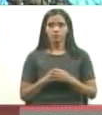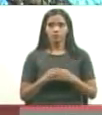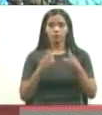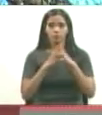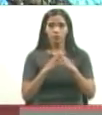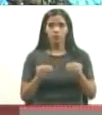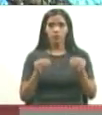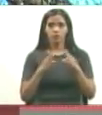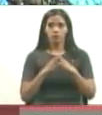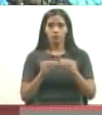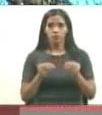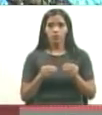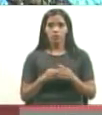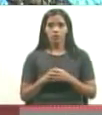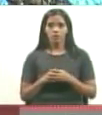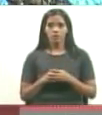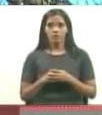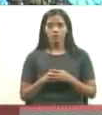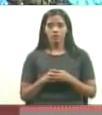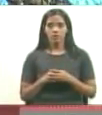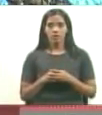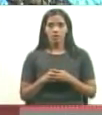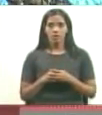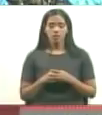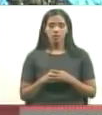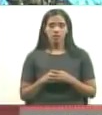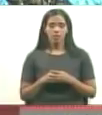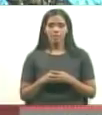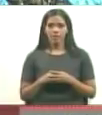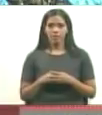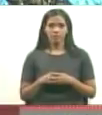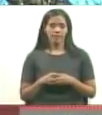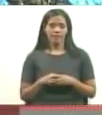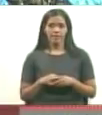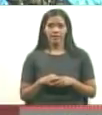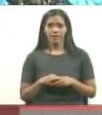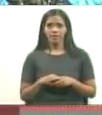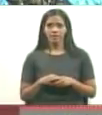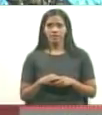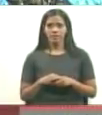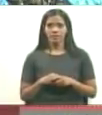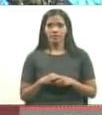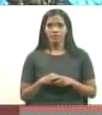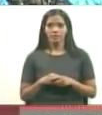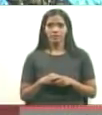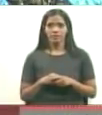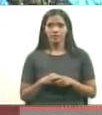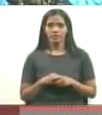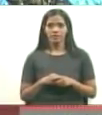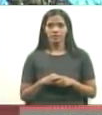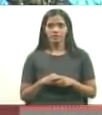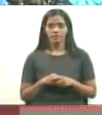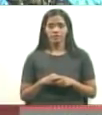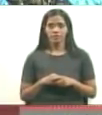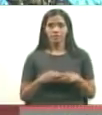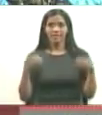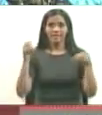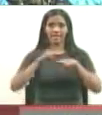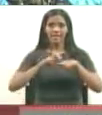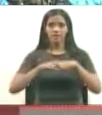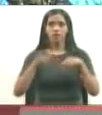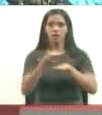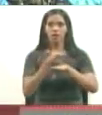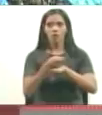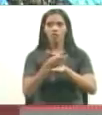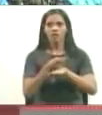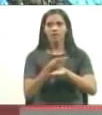todos y todas, por si acaso hay alguna duda, todas, andan llamando para sentarse con el gobierno, porque aquí el gobierno